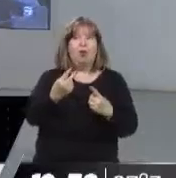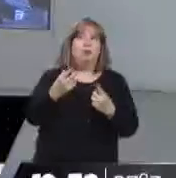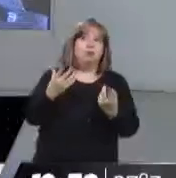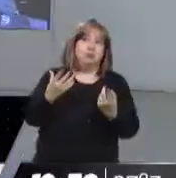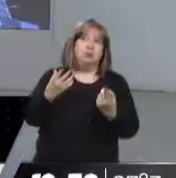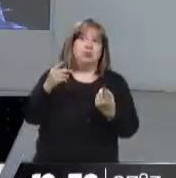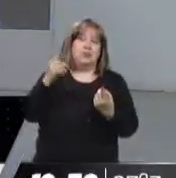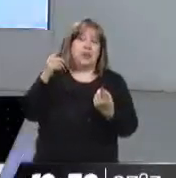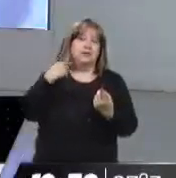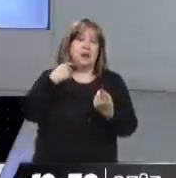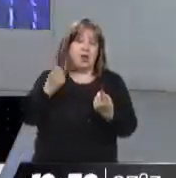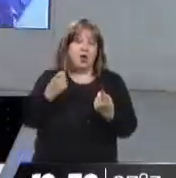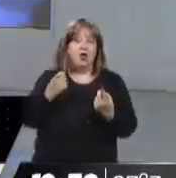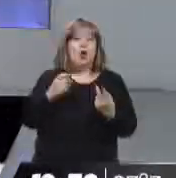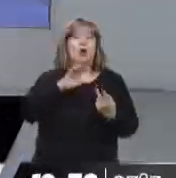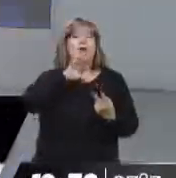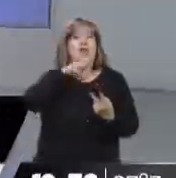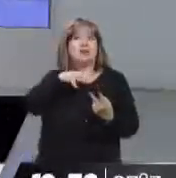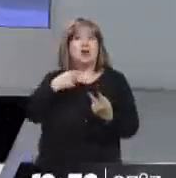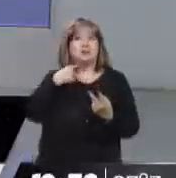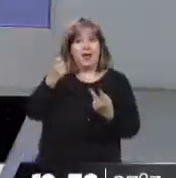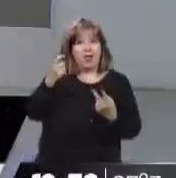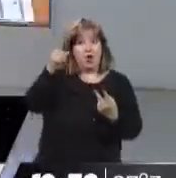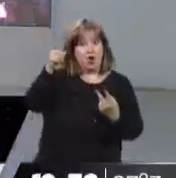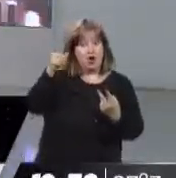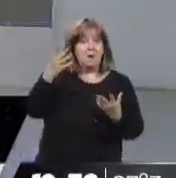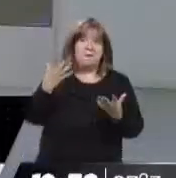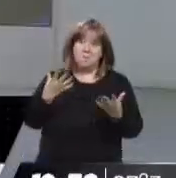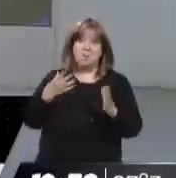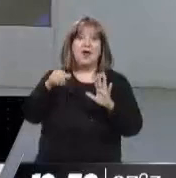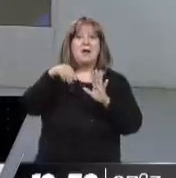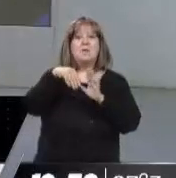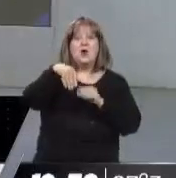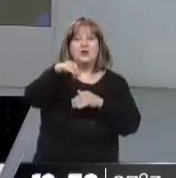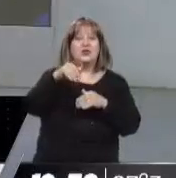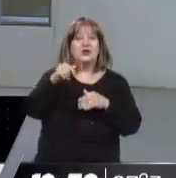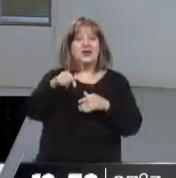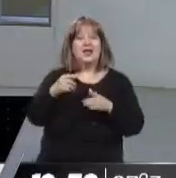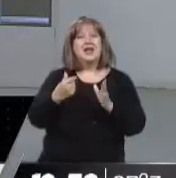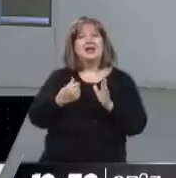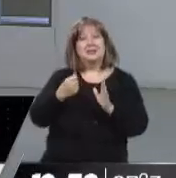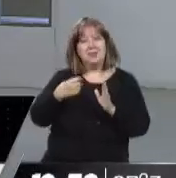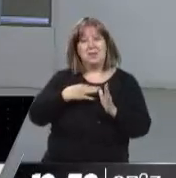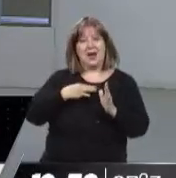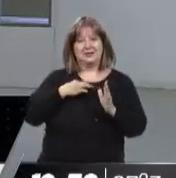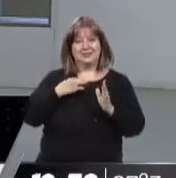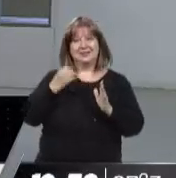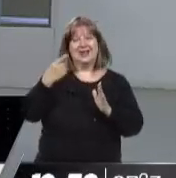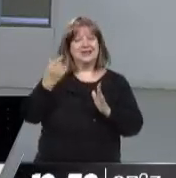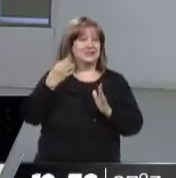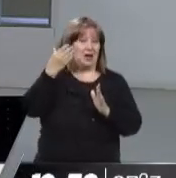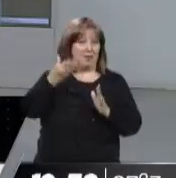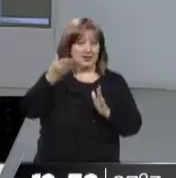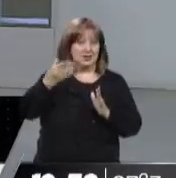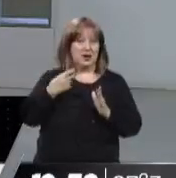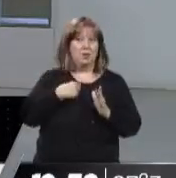fácil y práctico, pero también nietos, que pronto estará en vigencia justamente la ciudadanía para los nietos. ¿Cuáles son